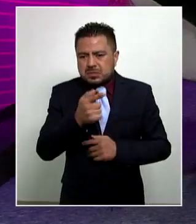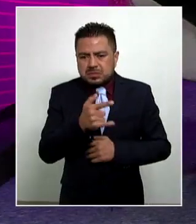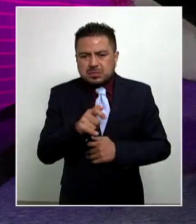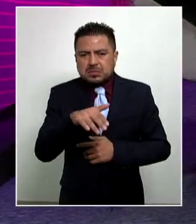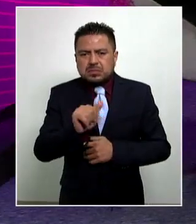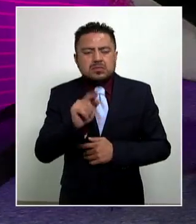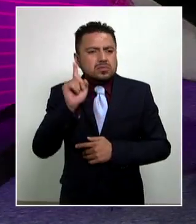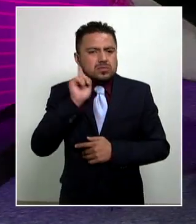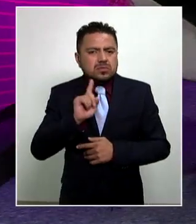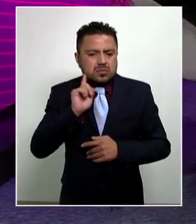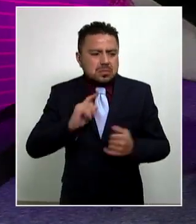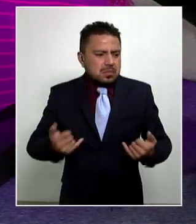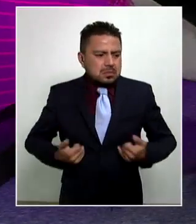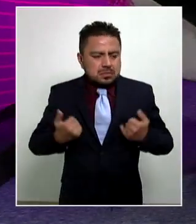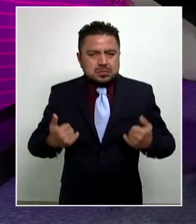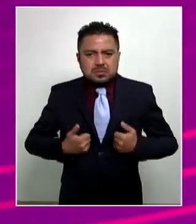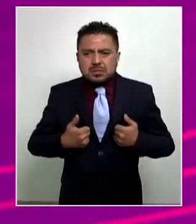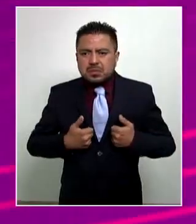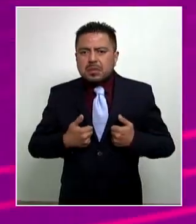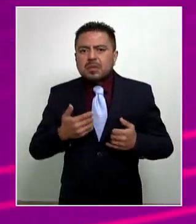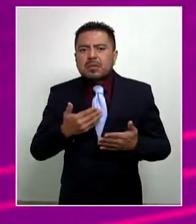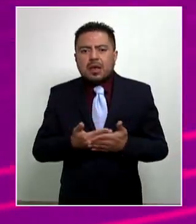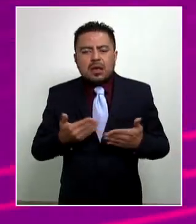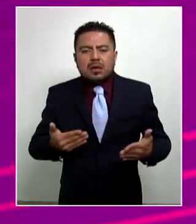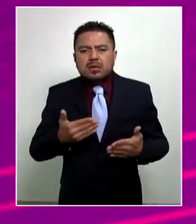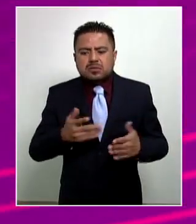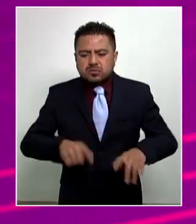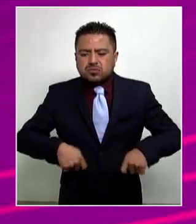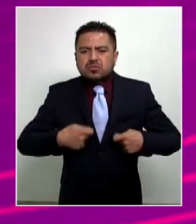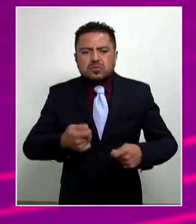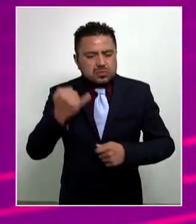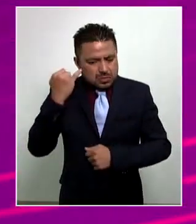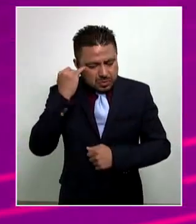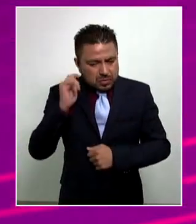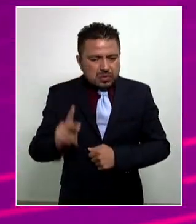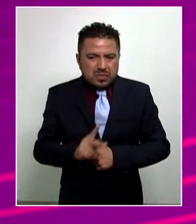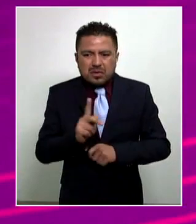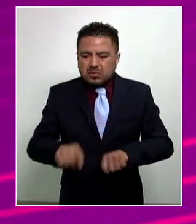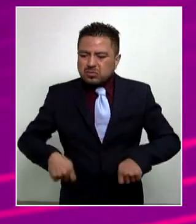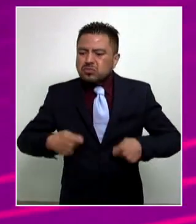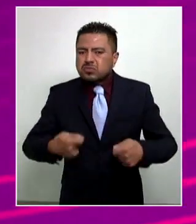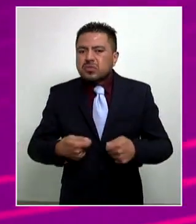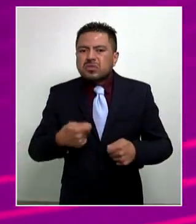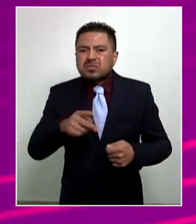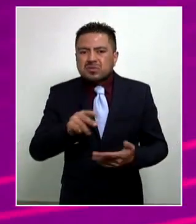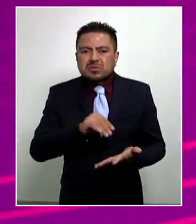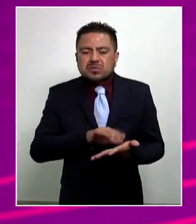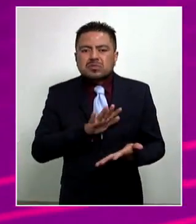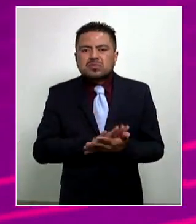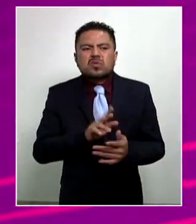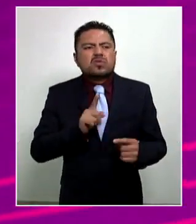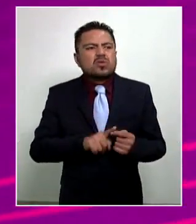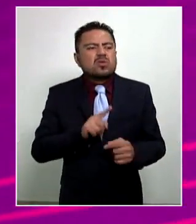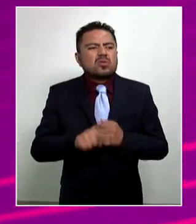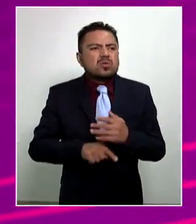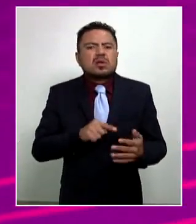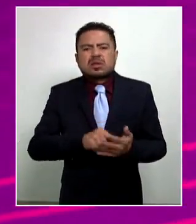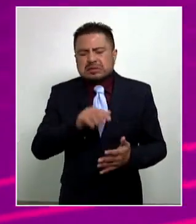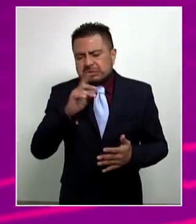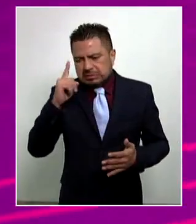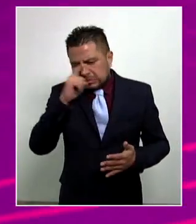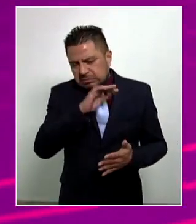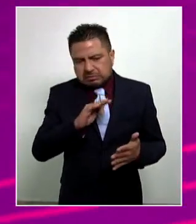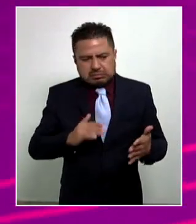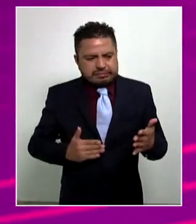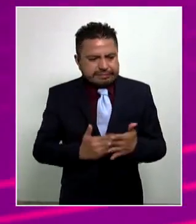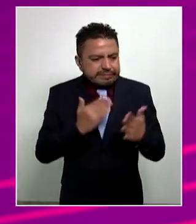mujer joven y de ser una mujer afro y además indígena, ¿dónde están los obstáculos? ¿Qué es lo que tú has vivido